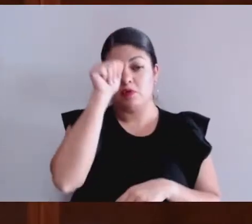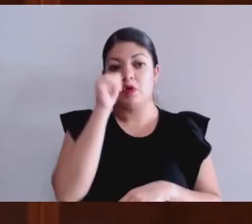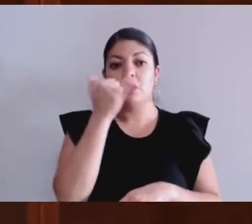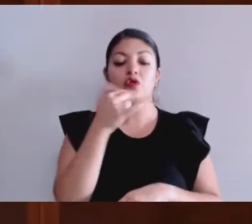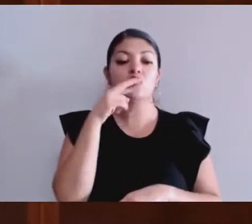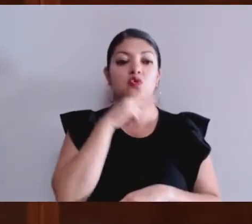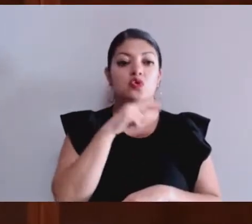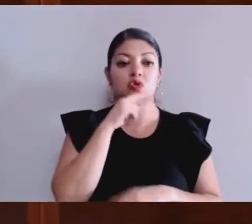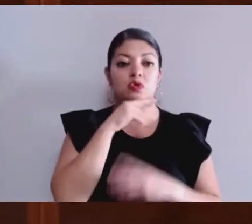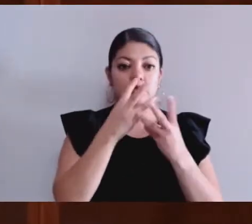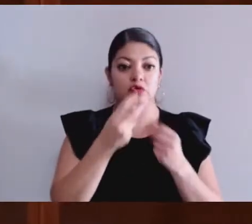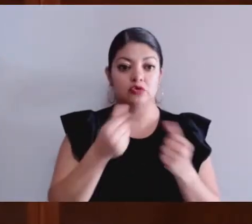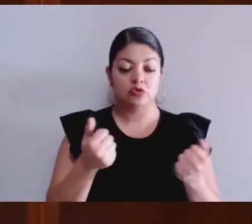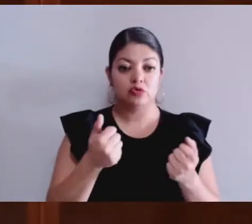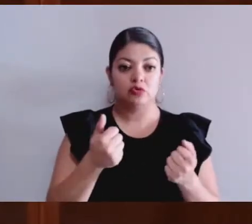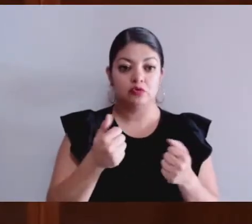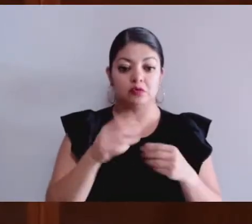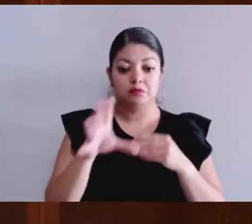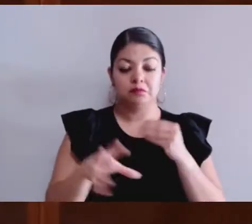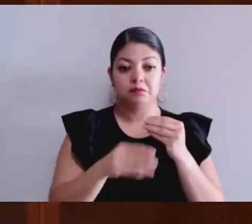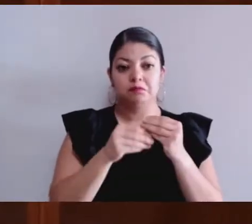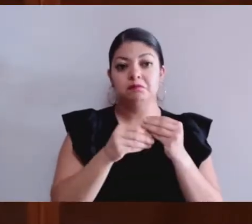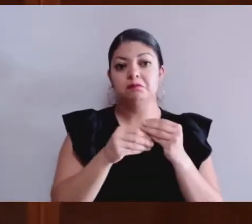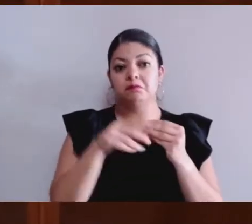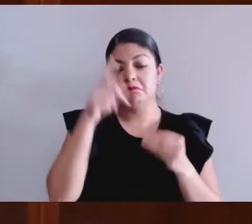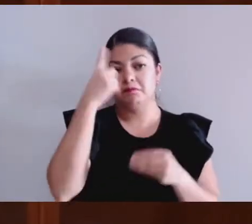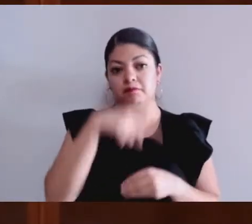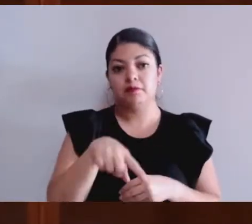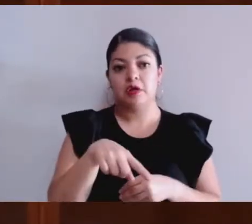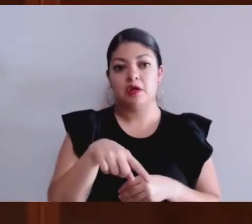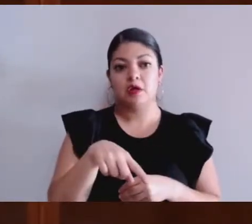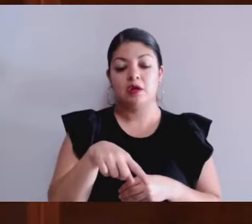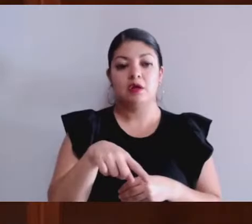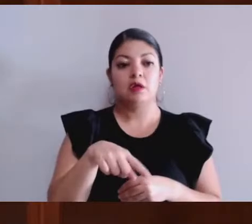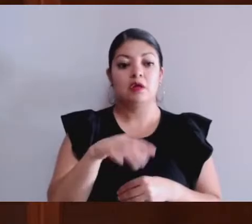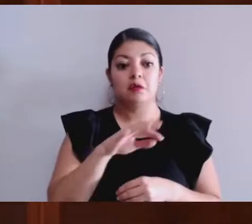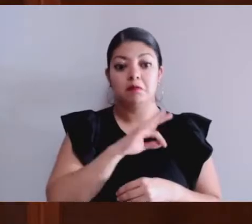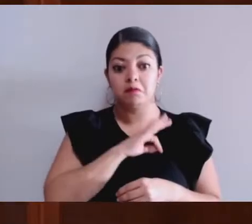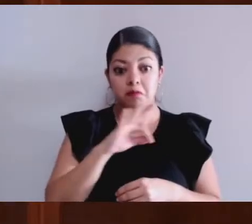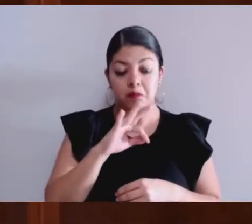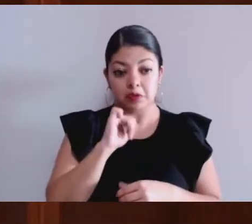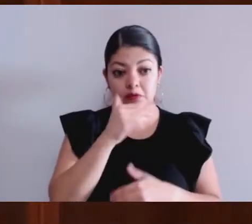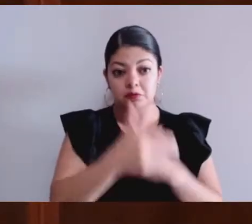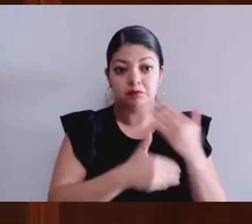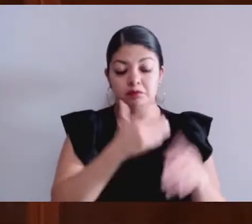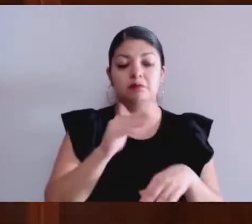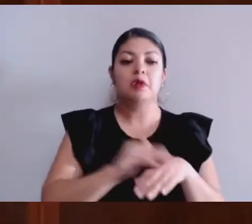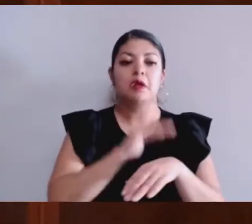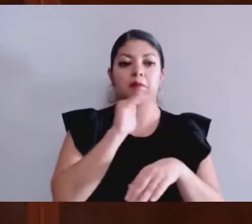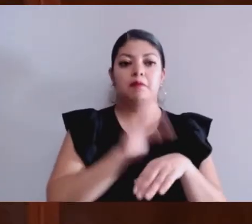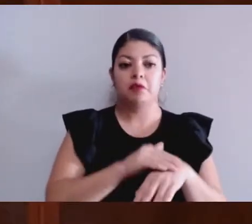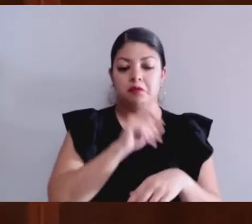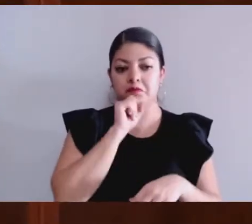urgente y obvia resolución que se adjunta para que, de estimarlo procedente,